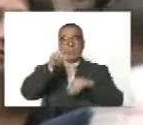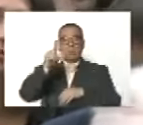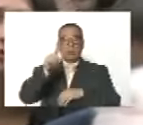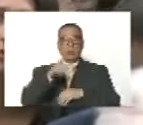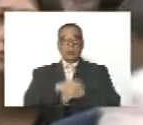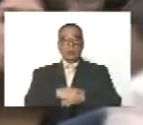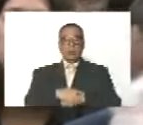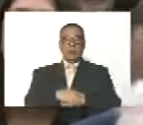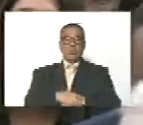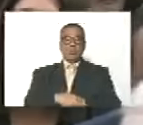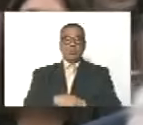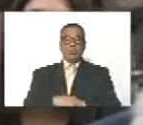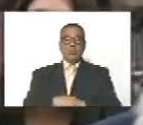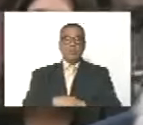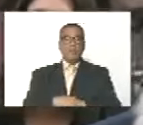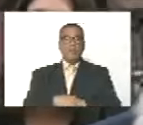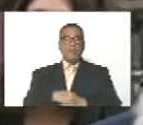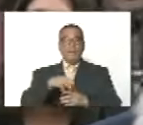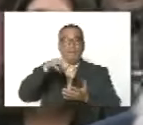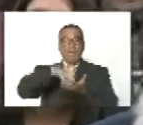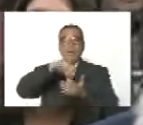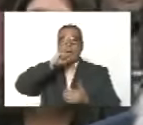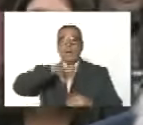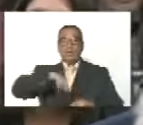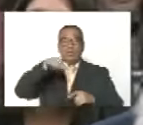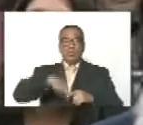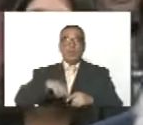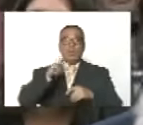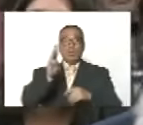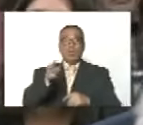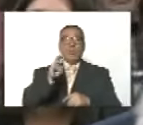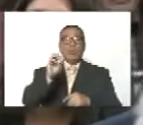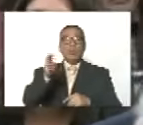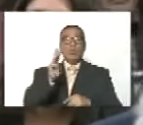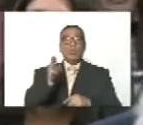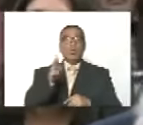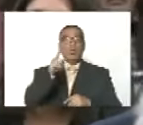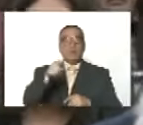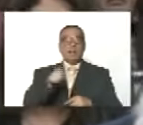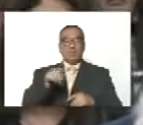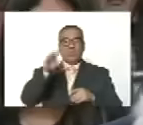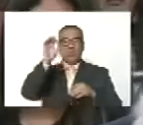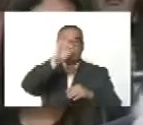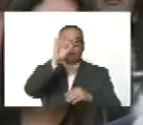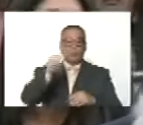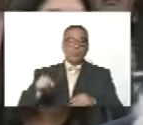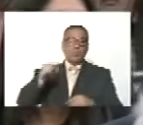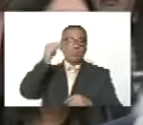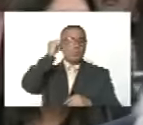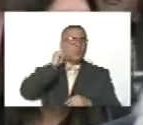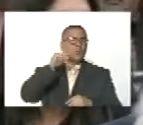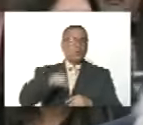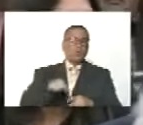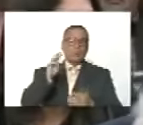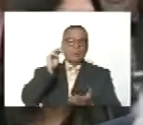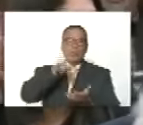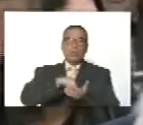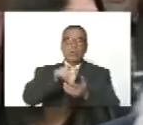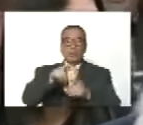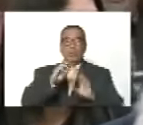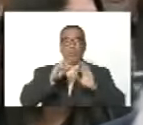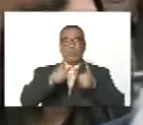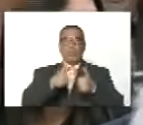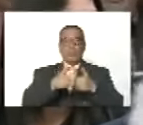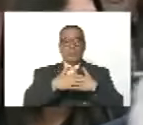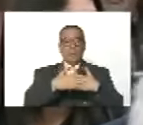1981, en el casco histórico de Petare, municipio Sucre, del estado Miranda, fue inaugurado